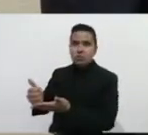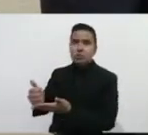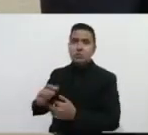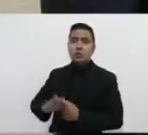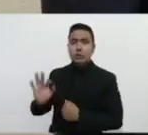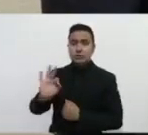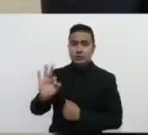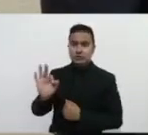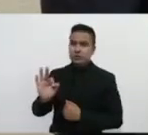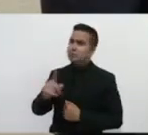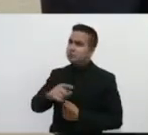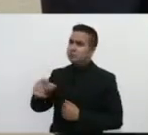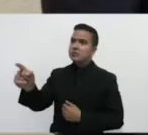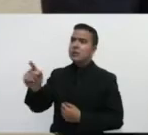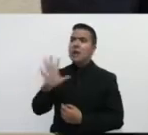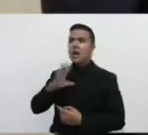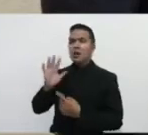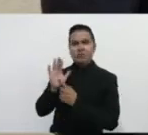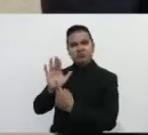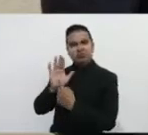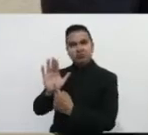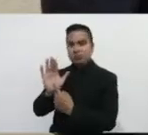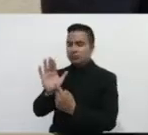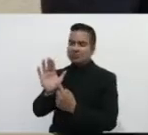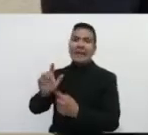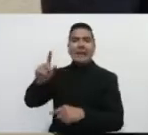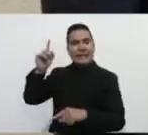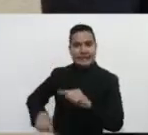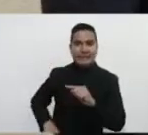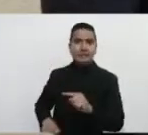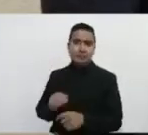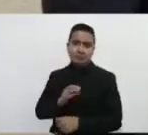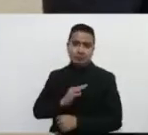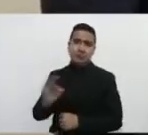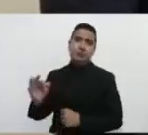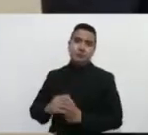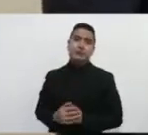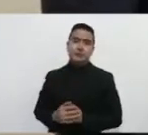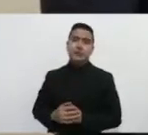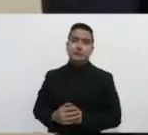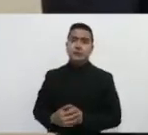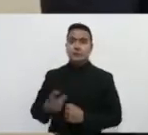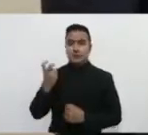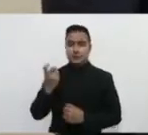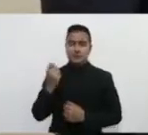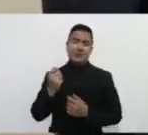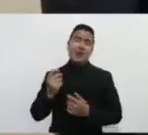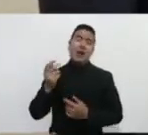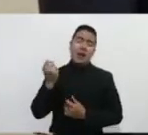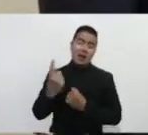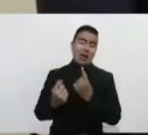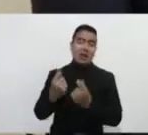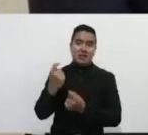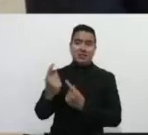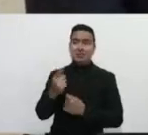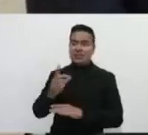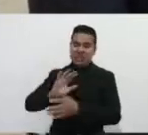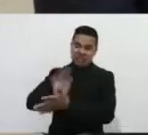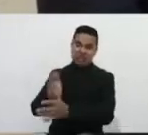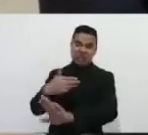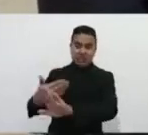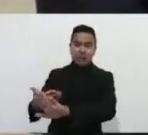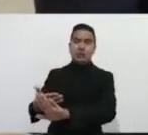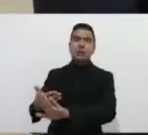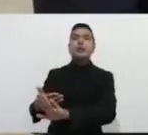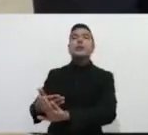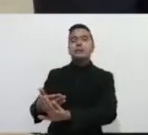revisar ese problema y, en su caso, ordenar que se suspenda la difusión de ese spot. Y lo hemos hecho en varios casos, ¿no?